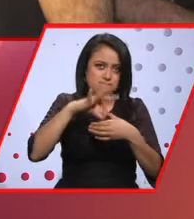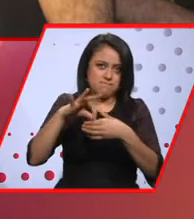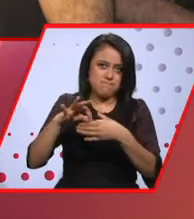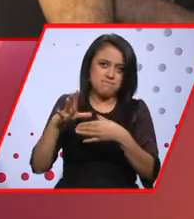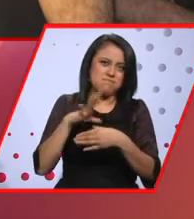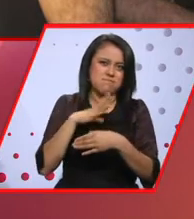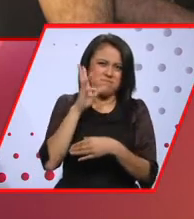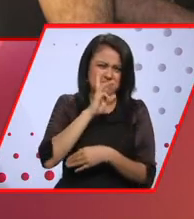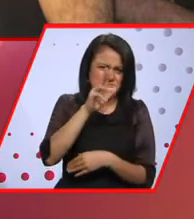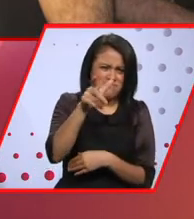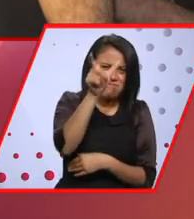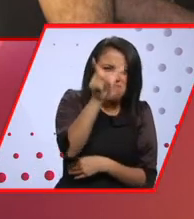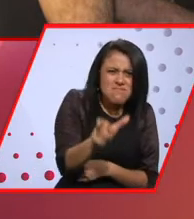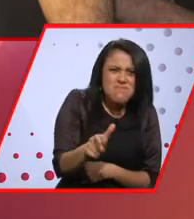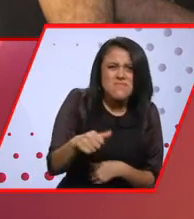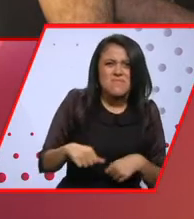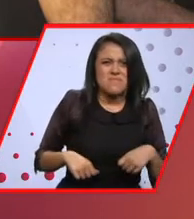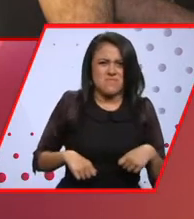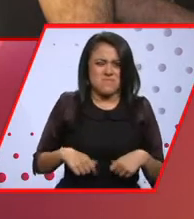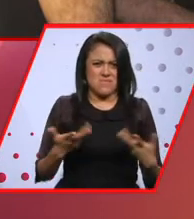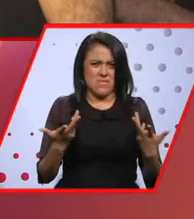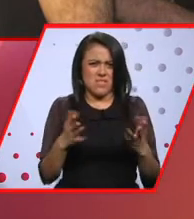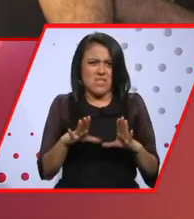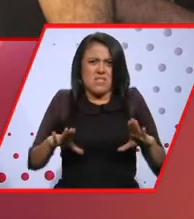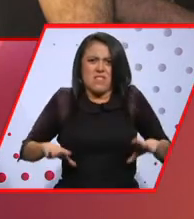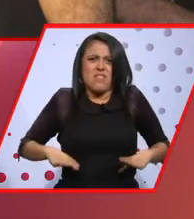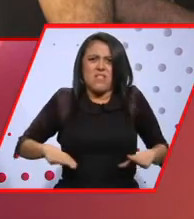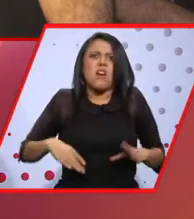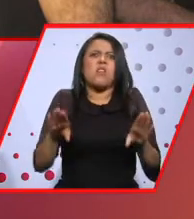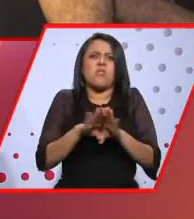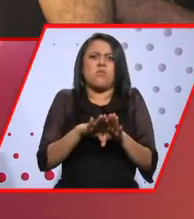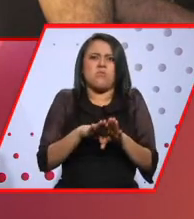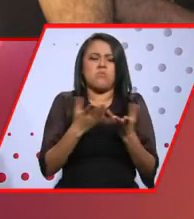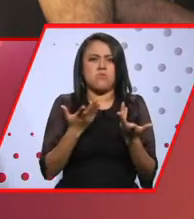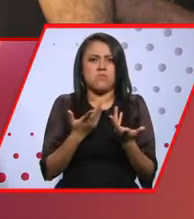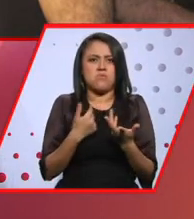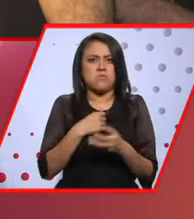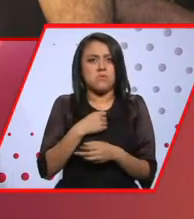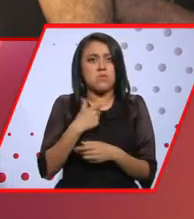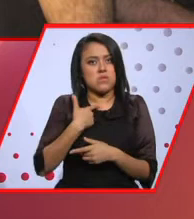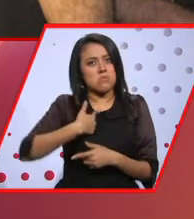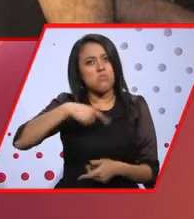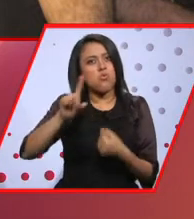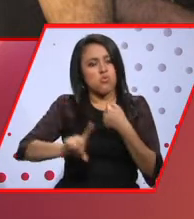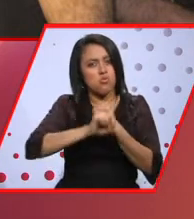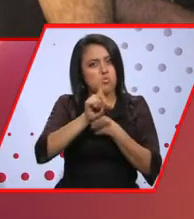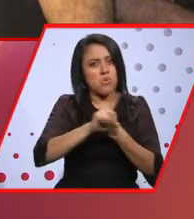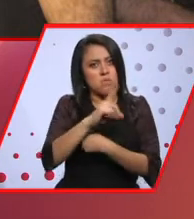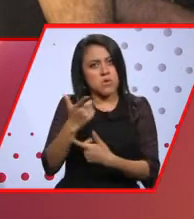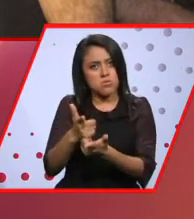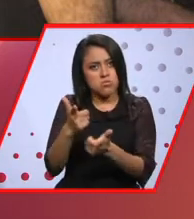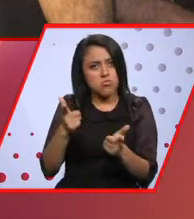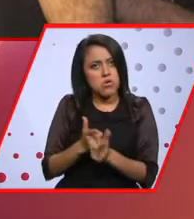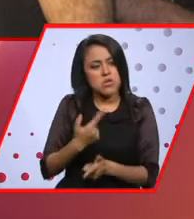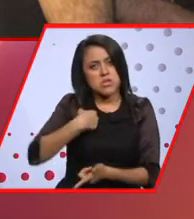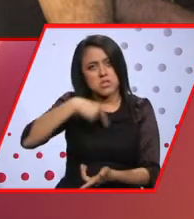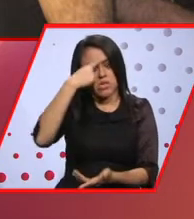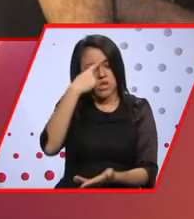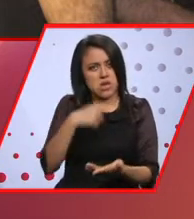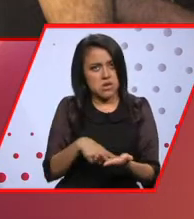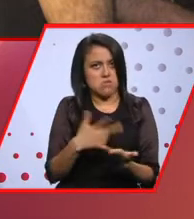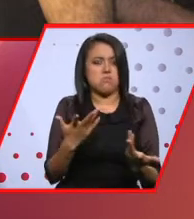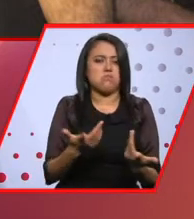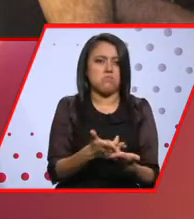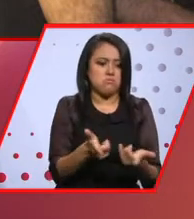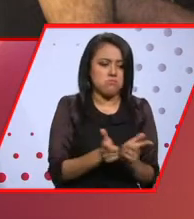este hombre pues va a traer problemas evidentemente para la credibilidad de los partidos, para la credibilidad de la grey política. O